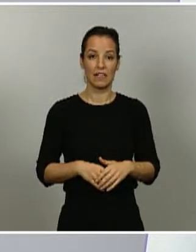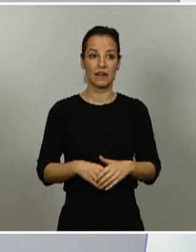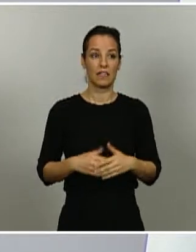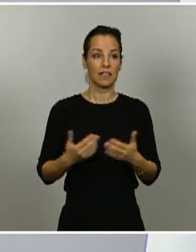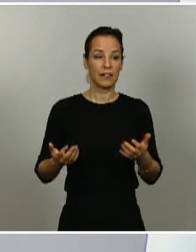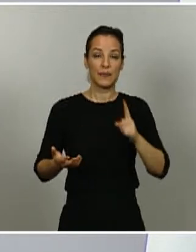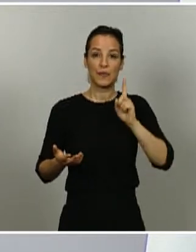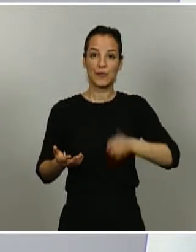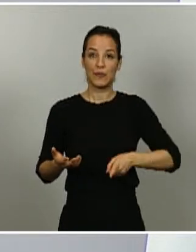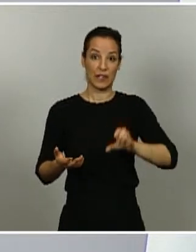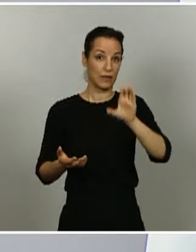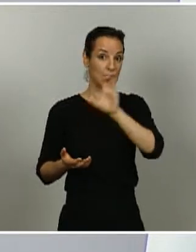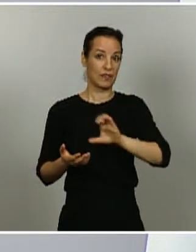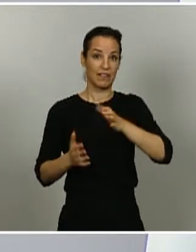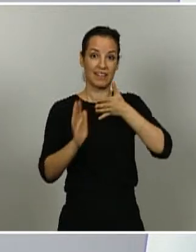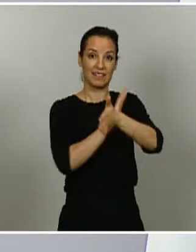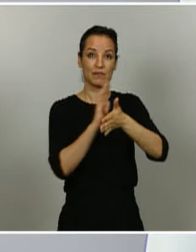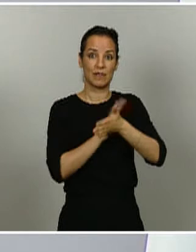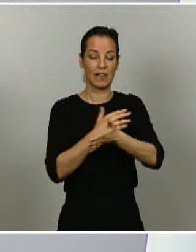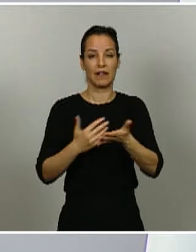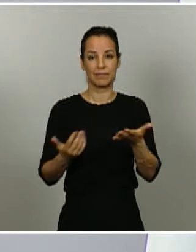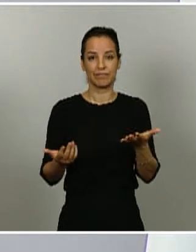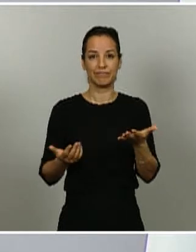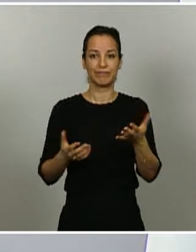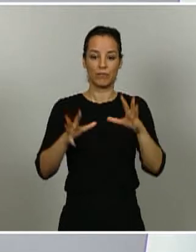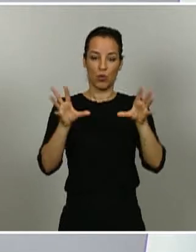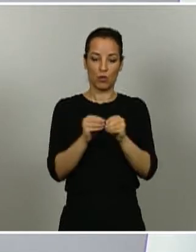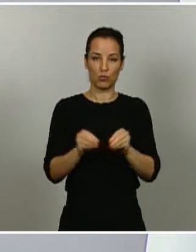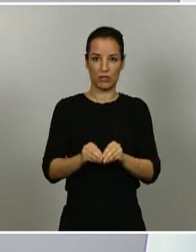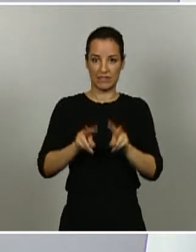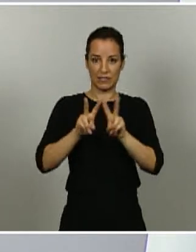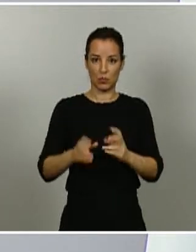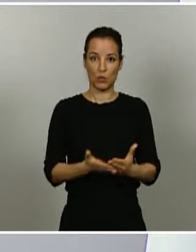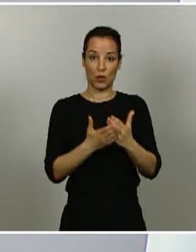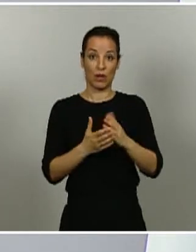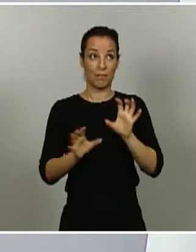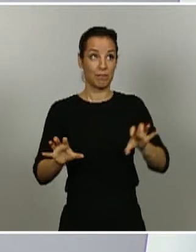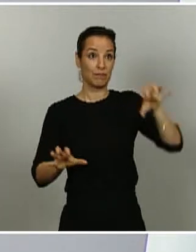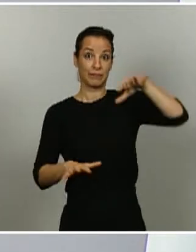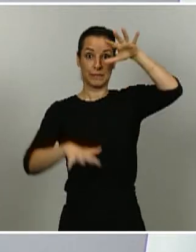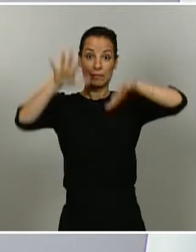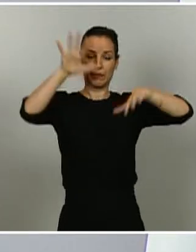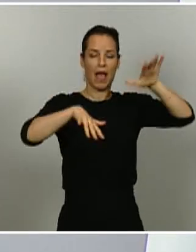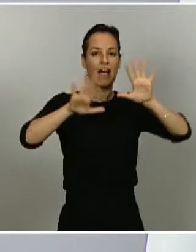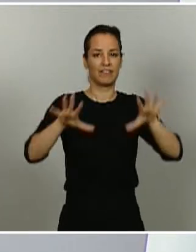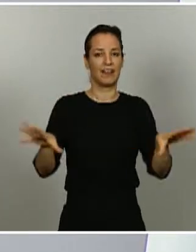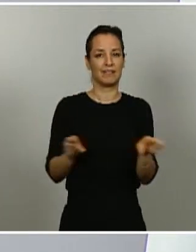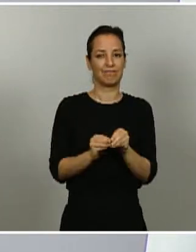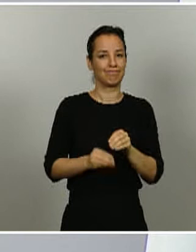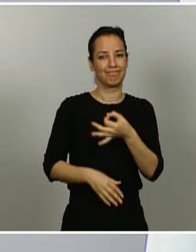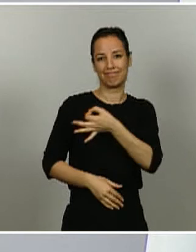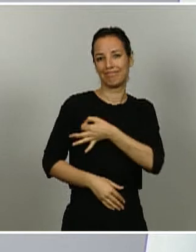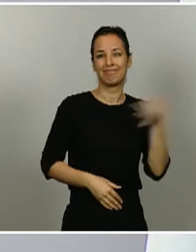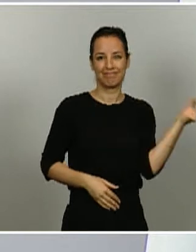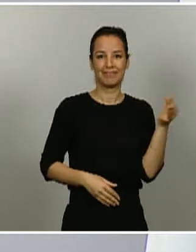expuesto antes cuando les relataba las conclusiones del estudio, yo creo que confirma también que fue un acierto plantear una desescalada